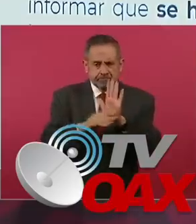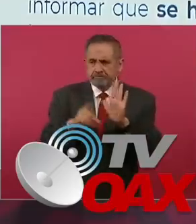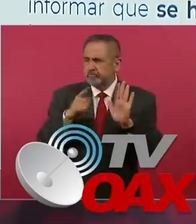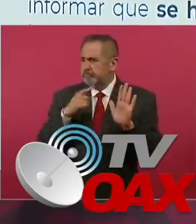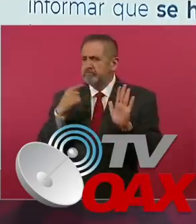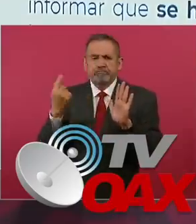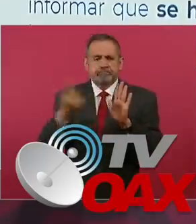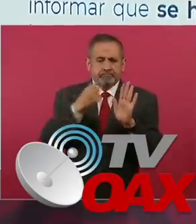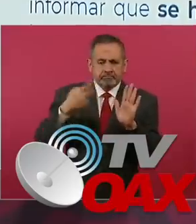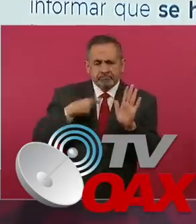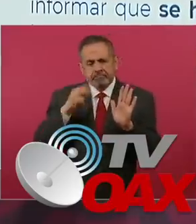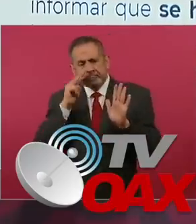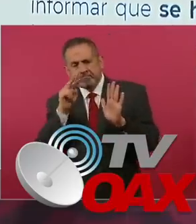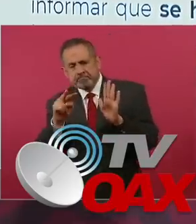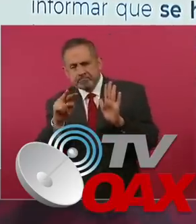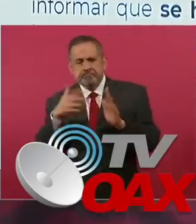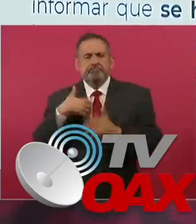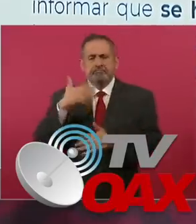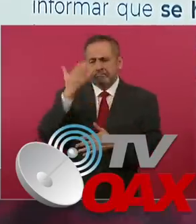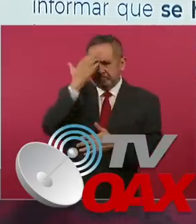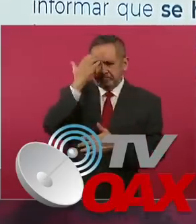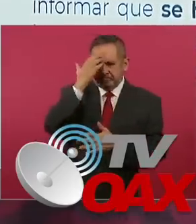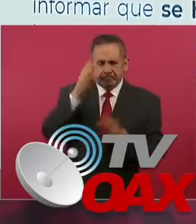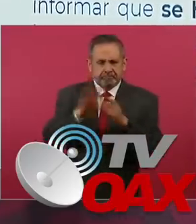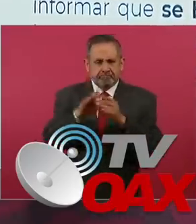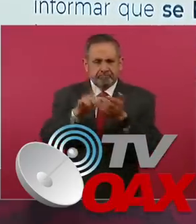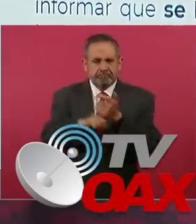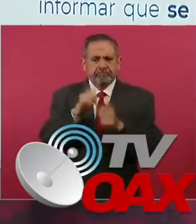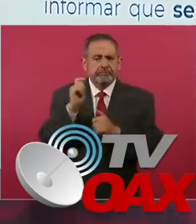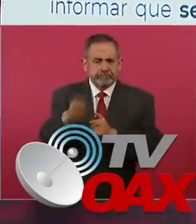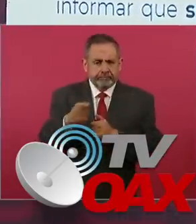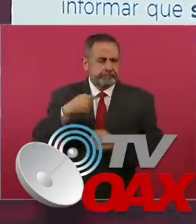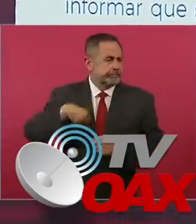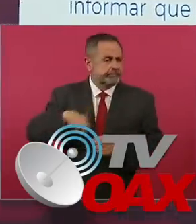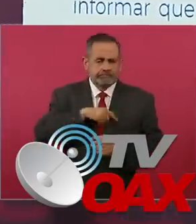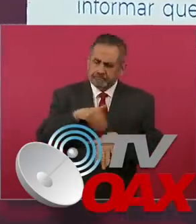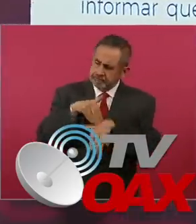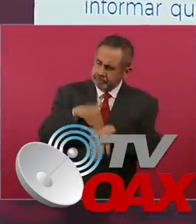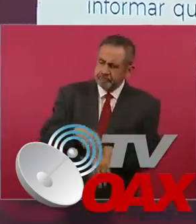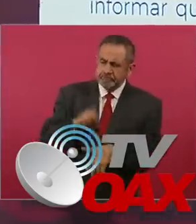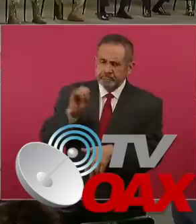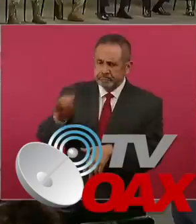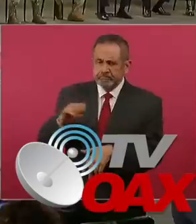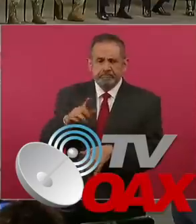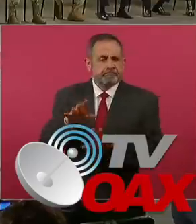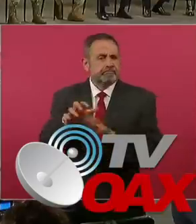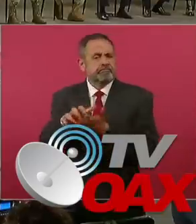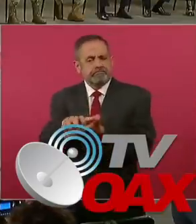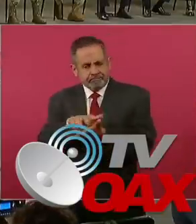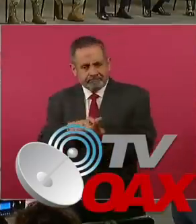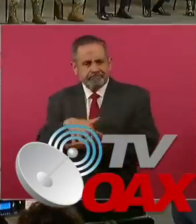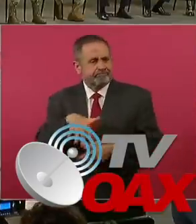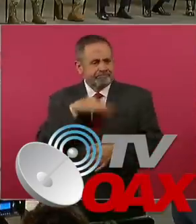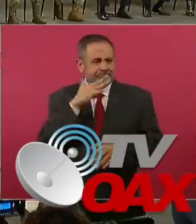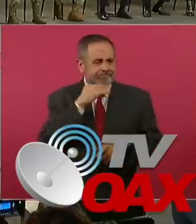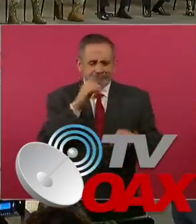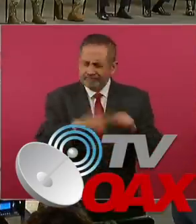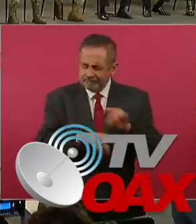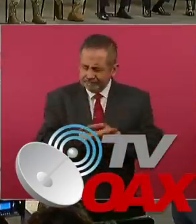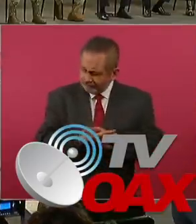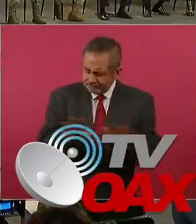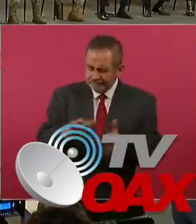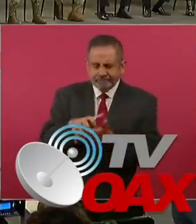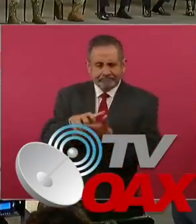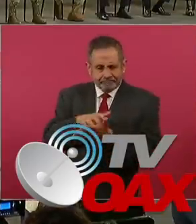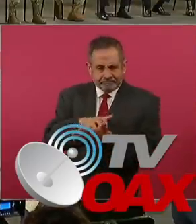la ciudadanía tenga conocimiento de que acatamos su instrucción de erradicar la corrupción, solamente